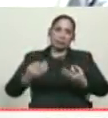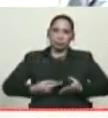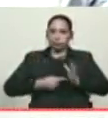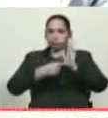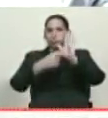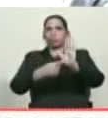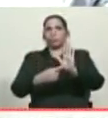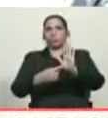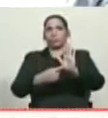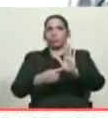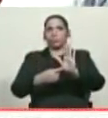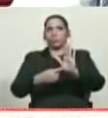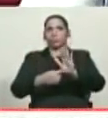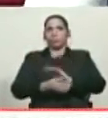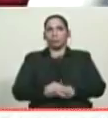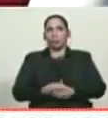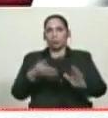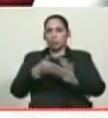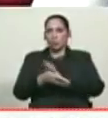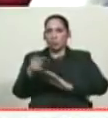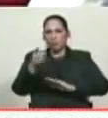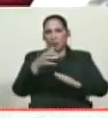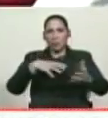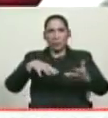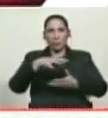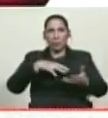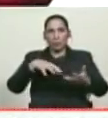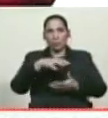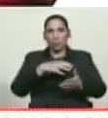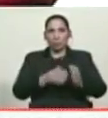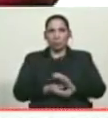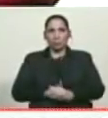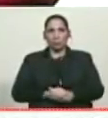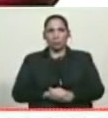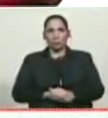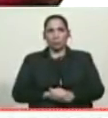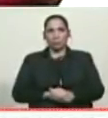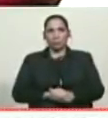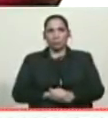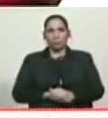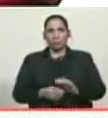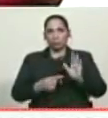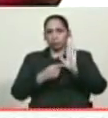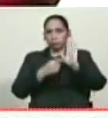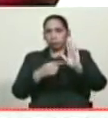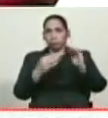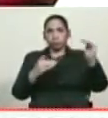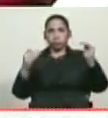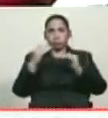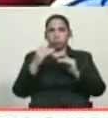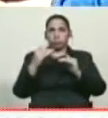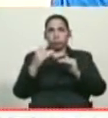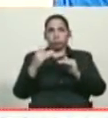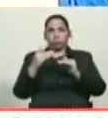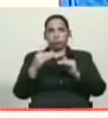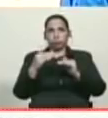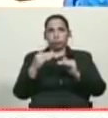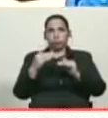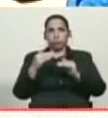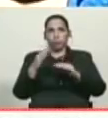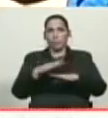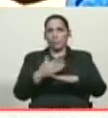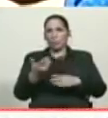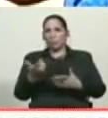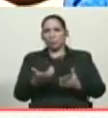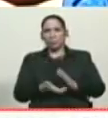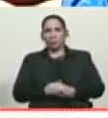ellos generan sobre este tipo de hechos como que fuese de una altísima notoriedad para el momento. ¿Por qué? Porque ellos esperan la violencia, ellos esperan los muertos,